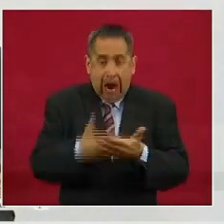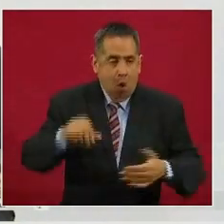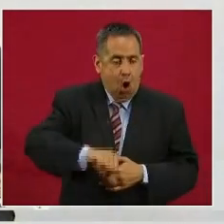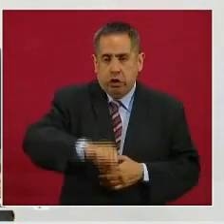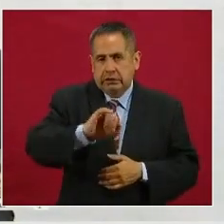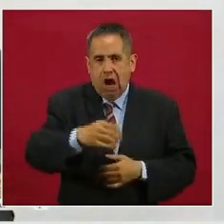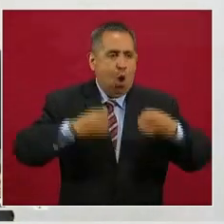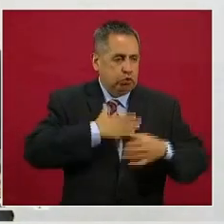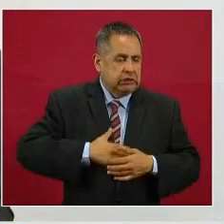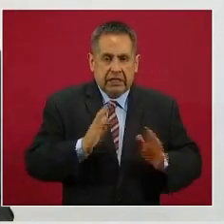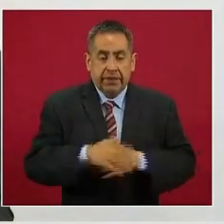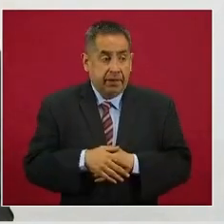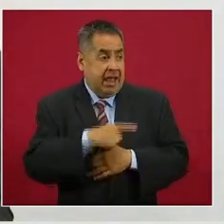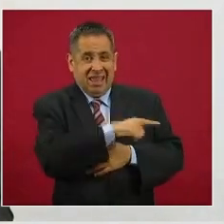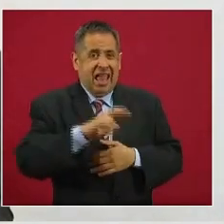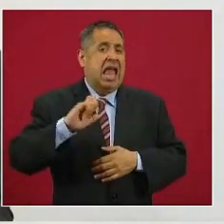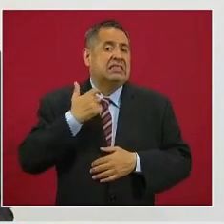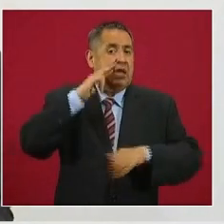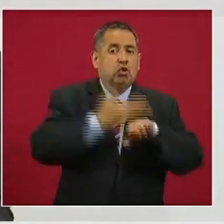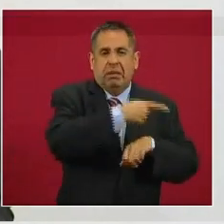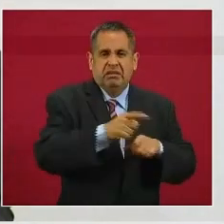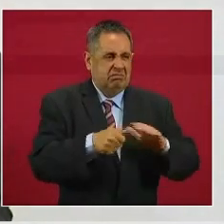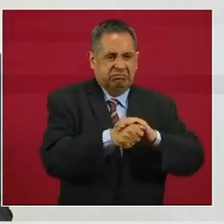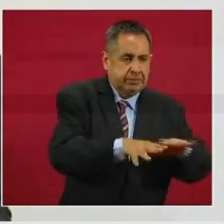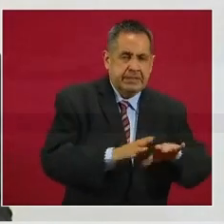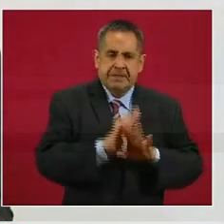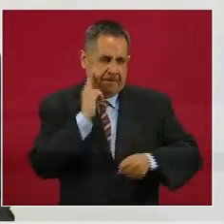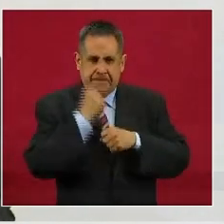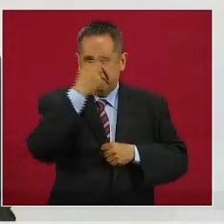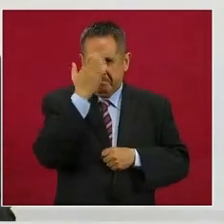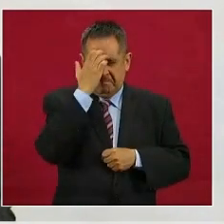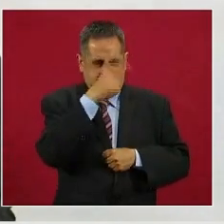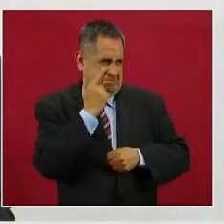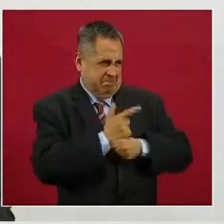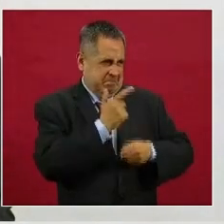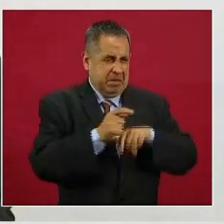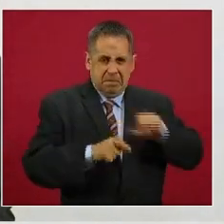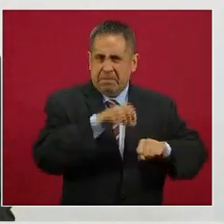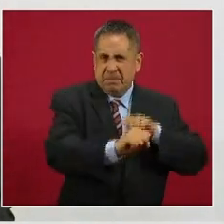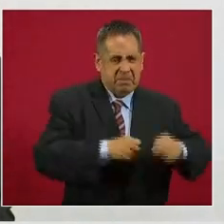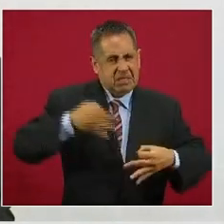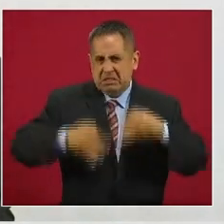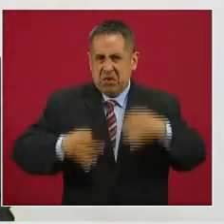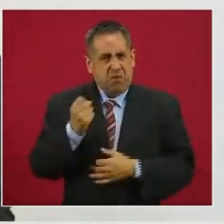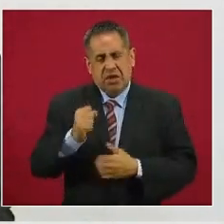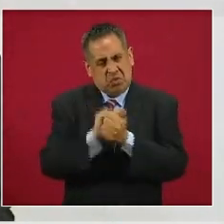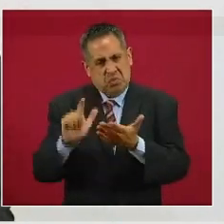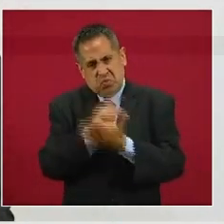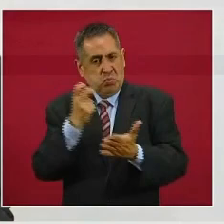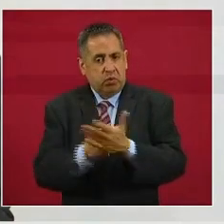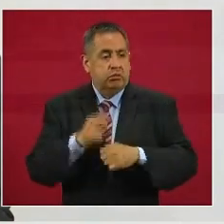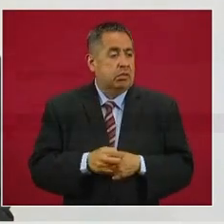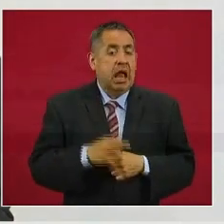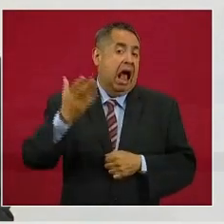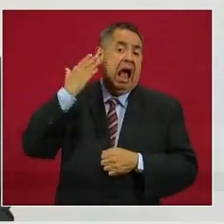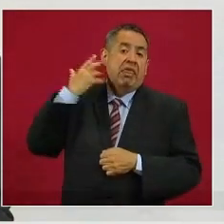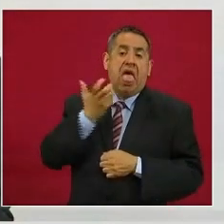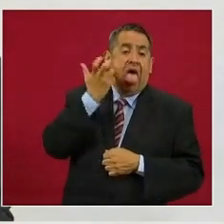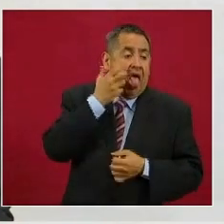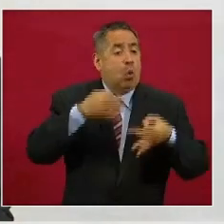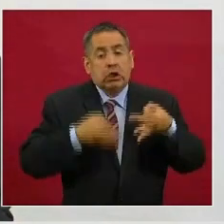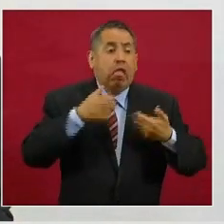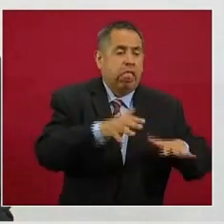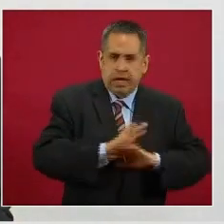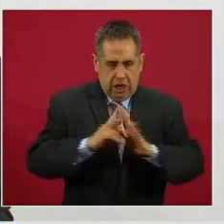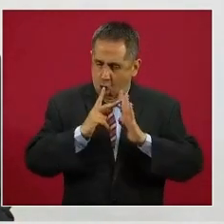justicia. Los responsables de la desaparición forzada de los 43 estudiantes están plenamente identificados y se les está procesando con toda legalidad. Los juicios fraudulentos del pasado han